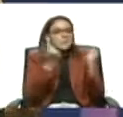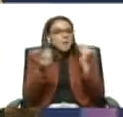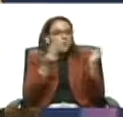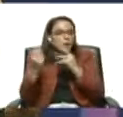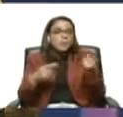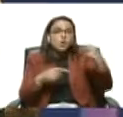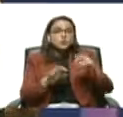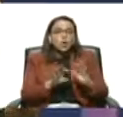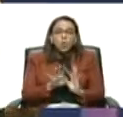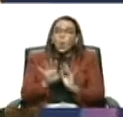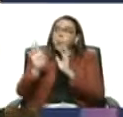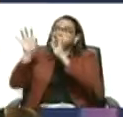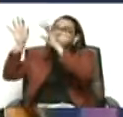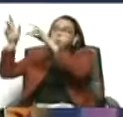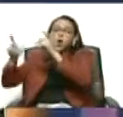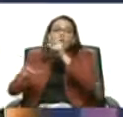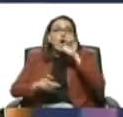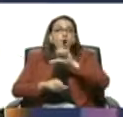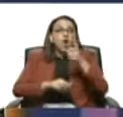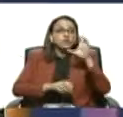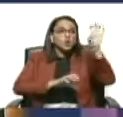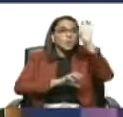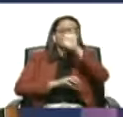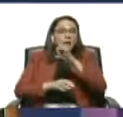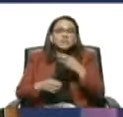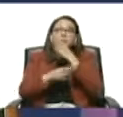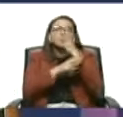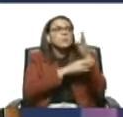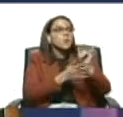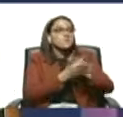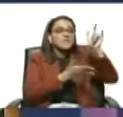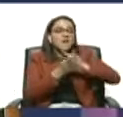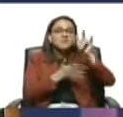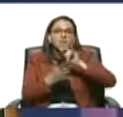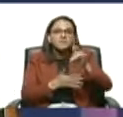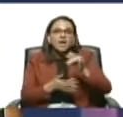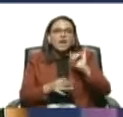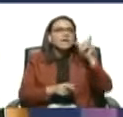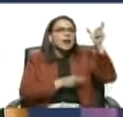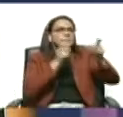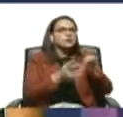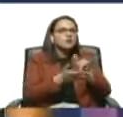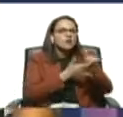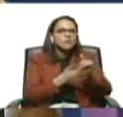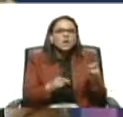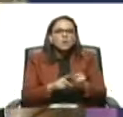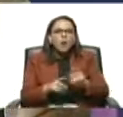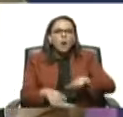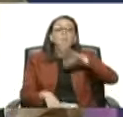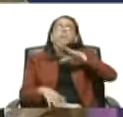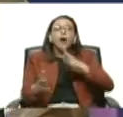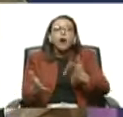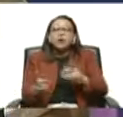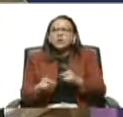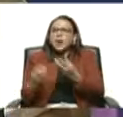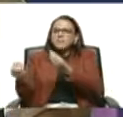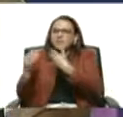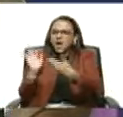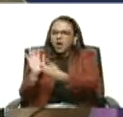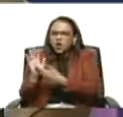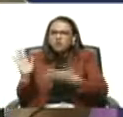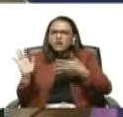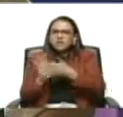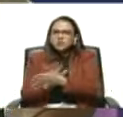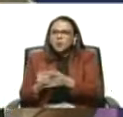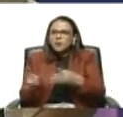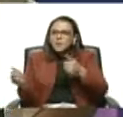maltratados a través de expresiones de xenofobia, donde han sido vulnerados sus derechos sociales a